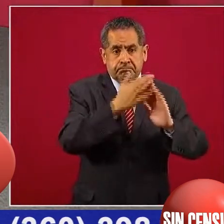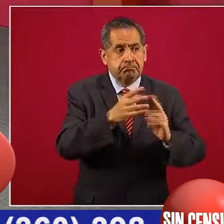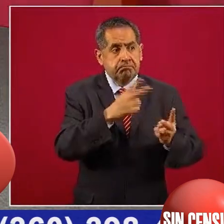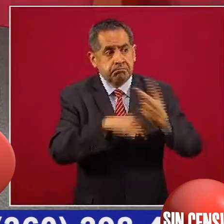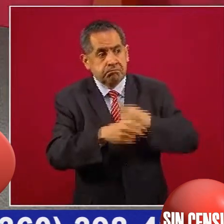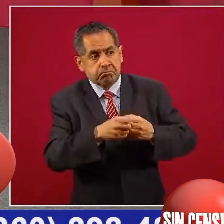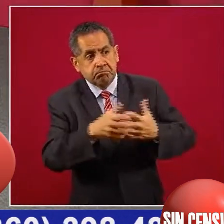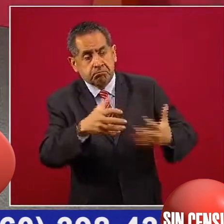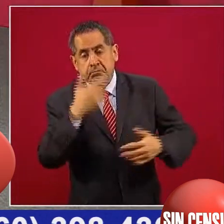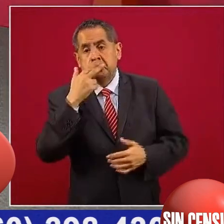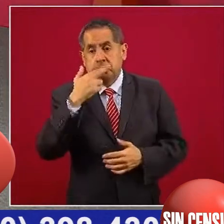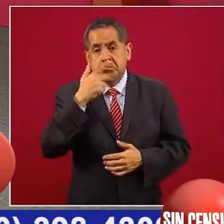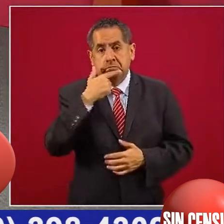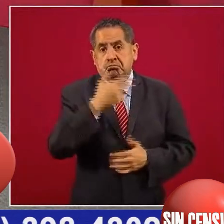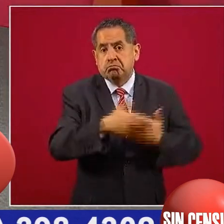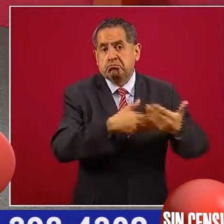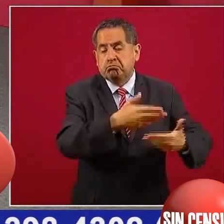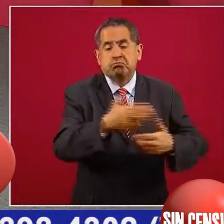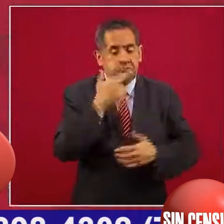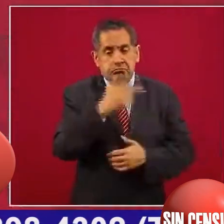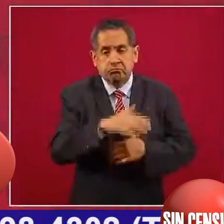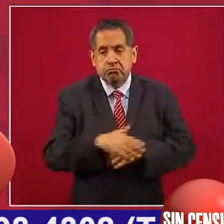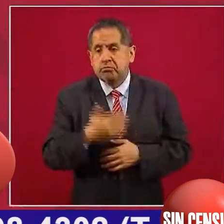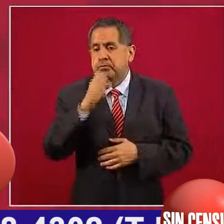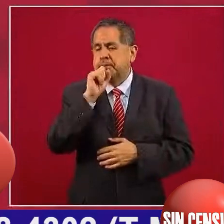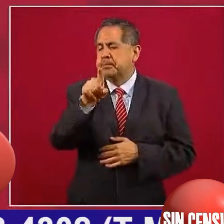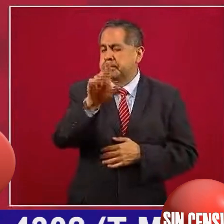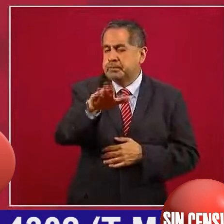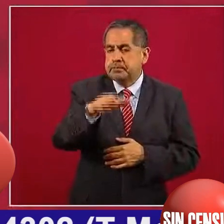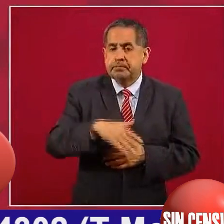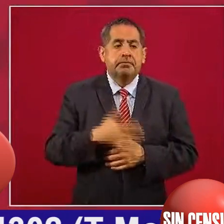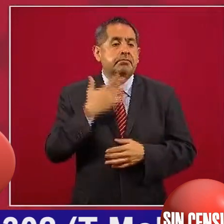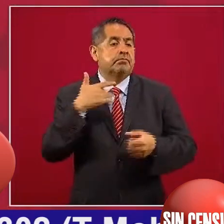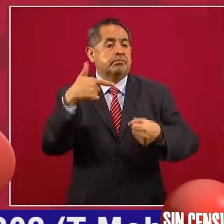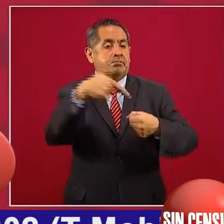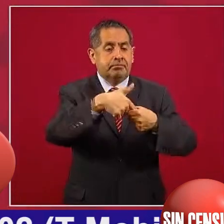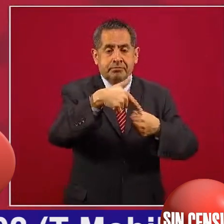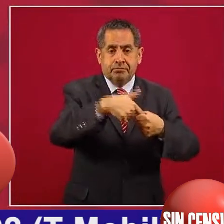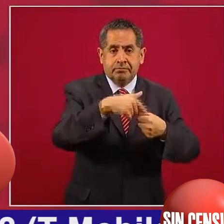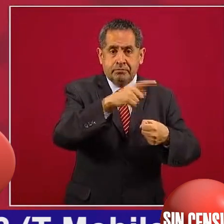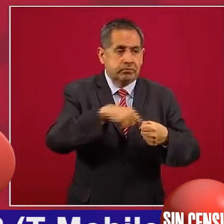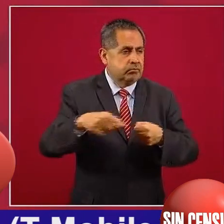Lo mido también en el consumo de gasolinas.